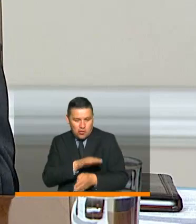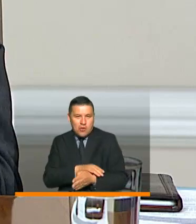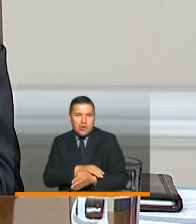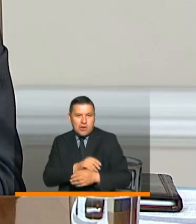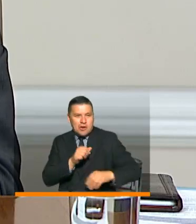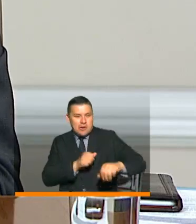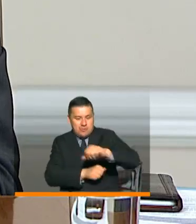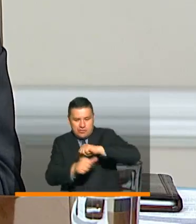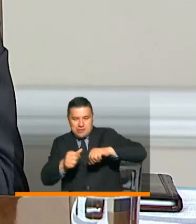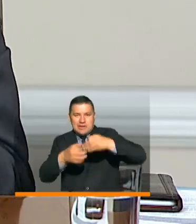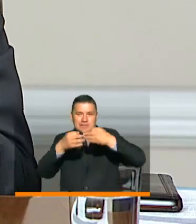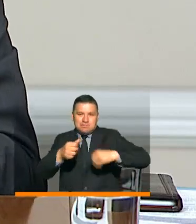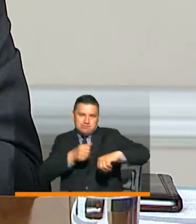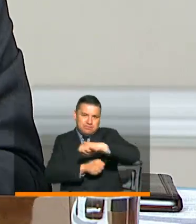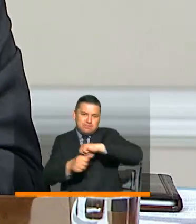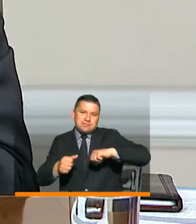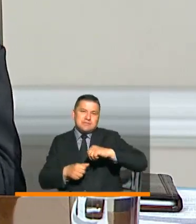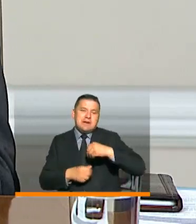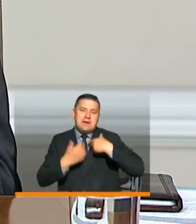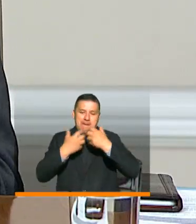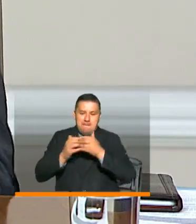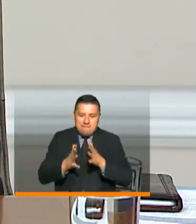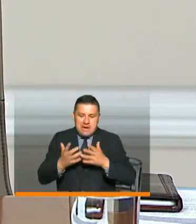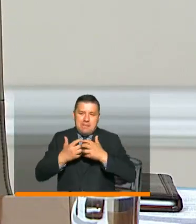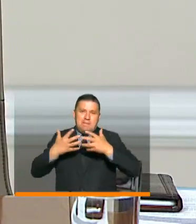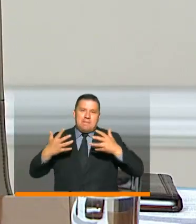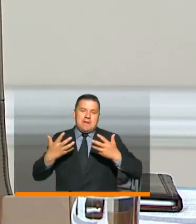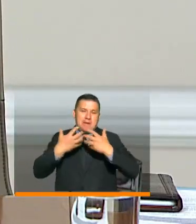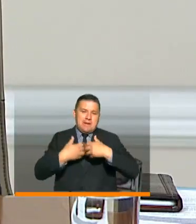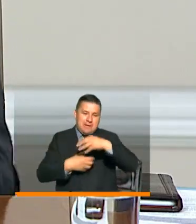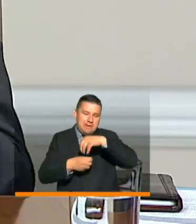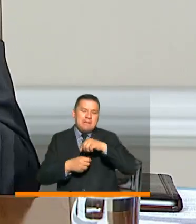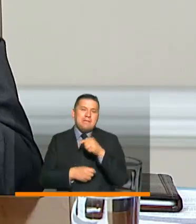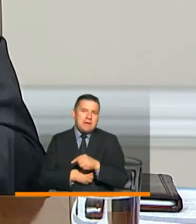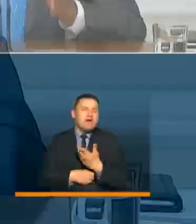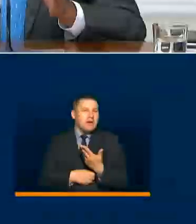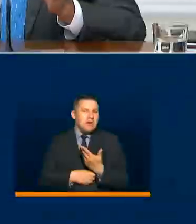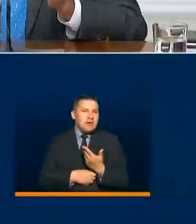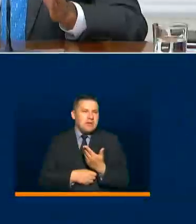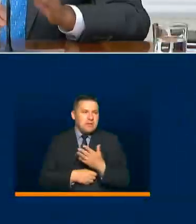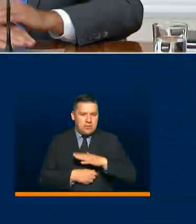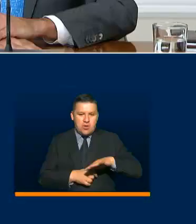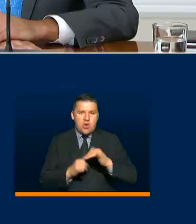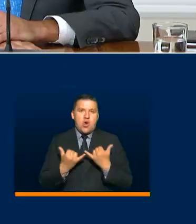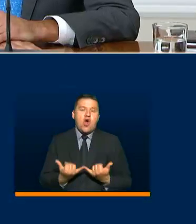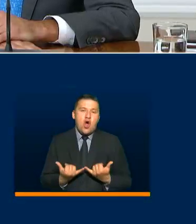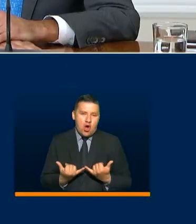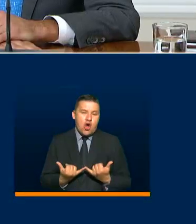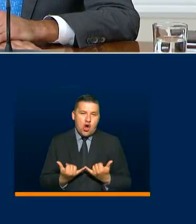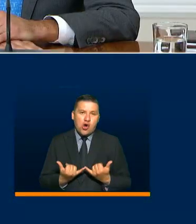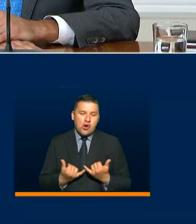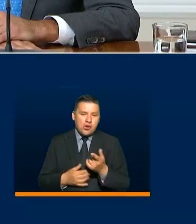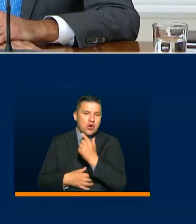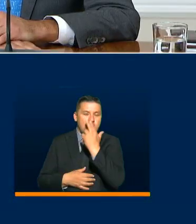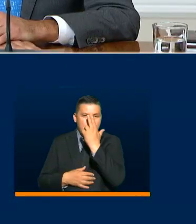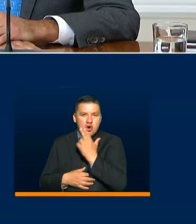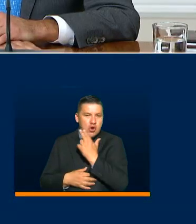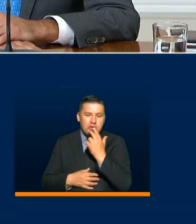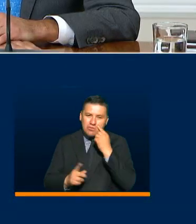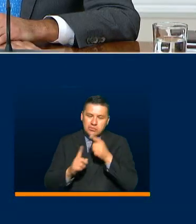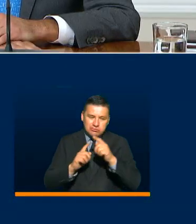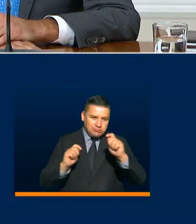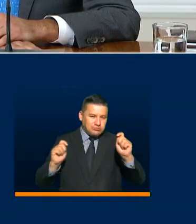esta reactivación segura con las micro, pequeñas y medianas empresas para quienes hoy estamos comprometidos en